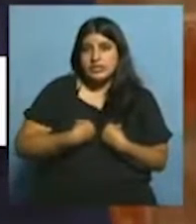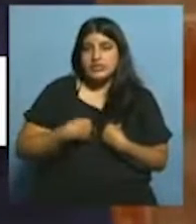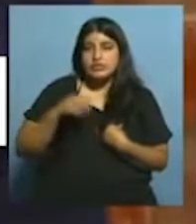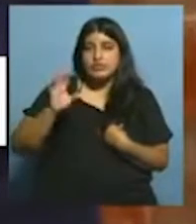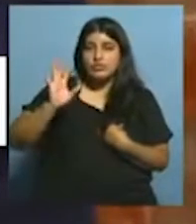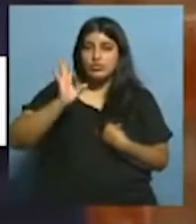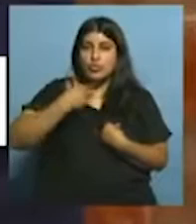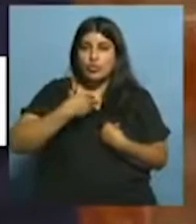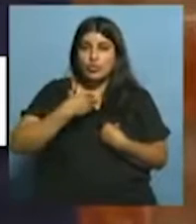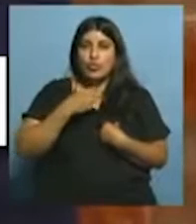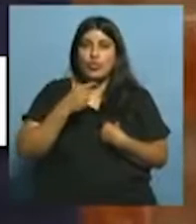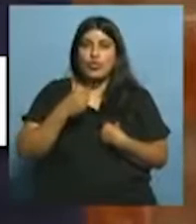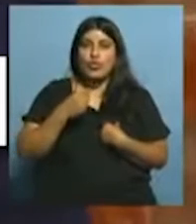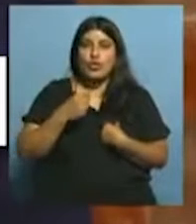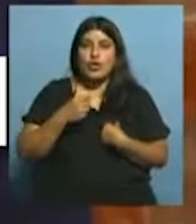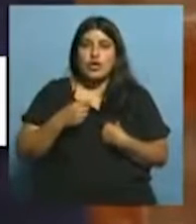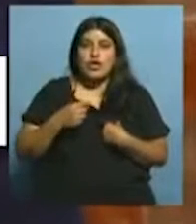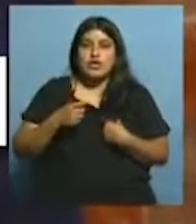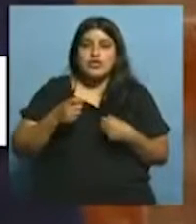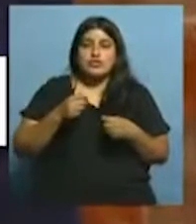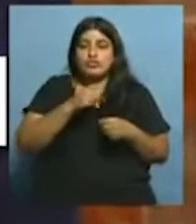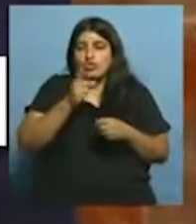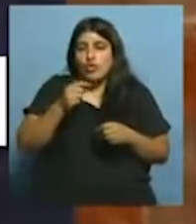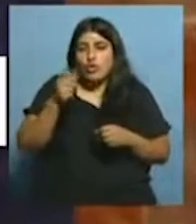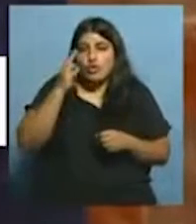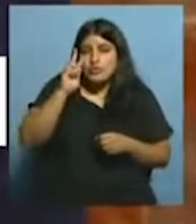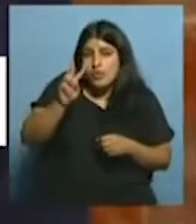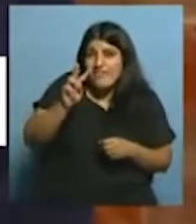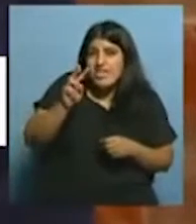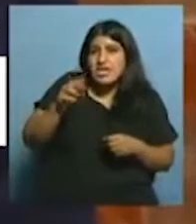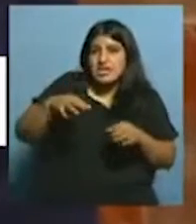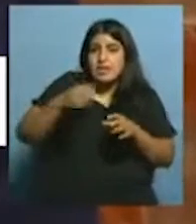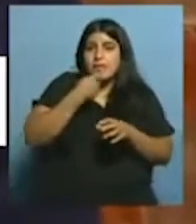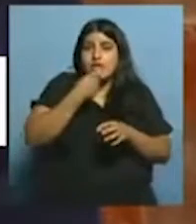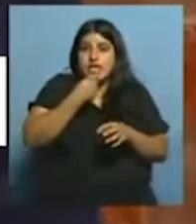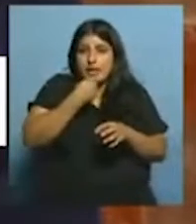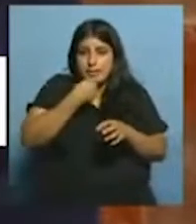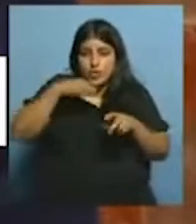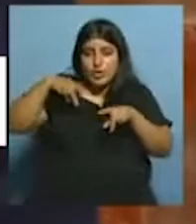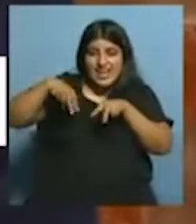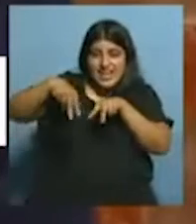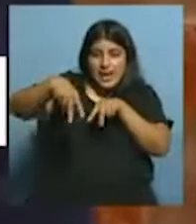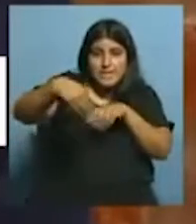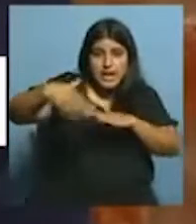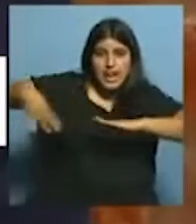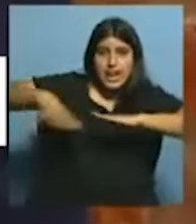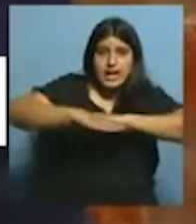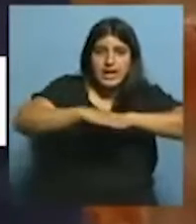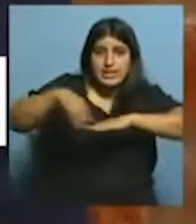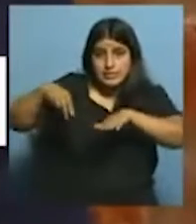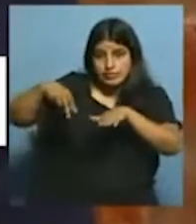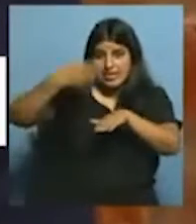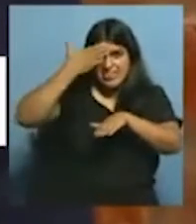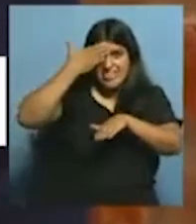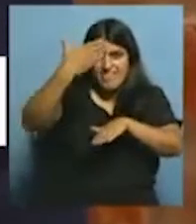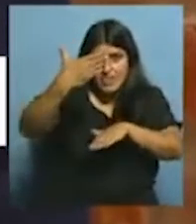indumentaria cintas reflectivas, que caminen por la banquina contraria a la, ¿no? O sea, que tengan el tránsito